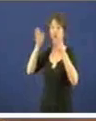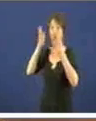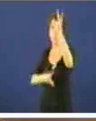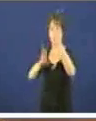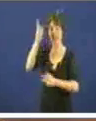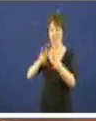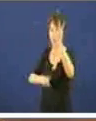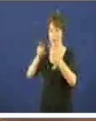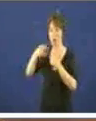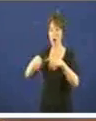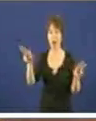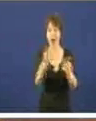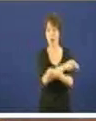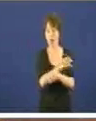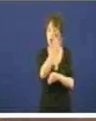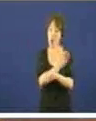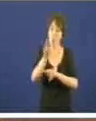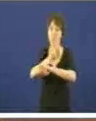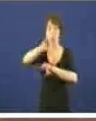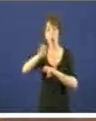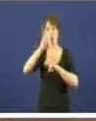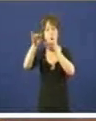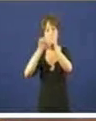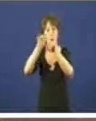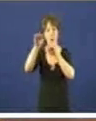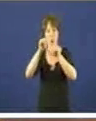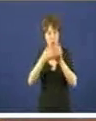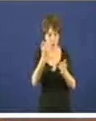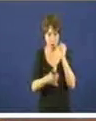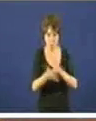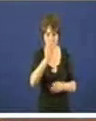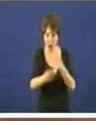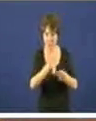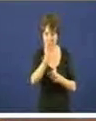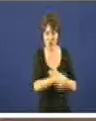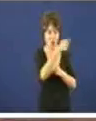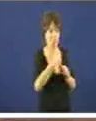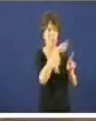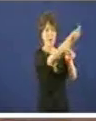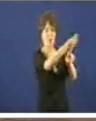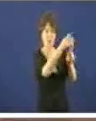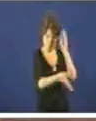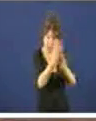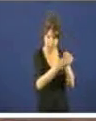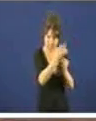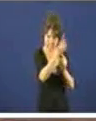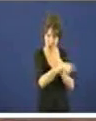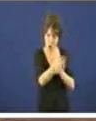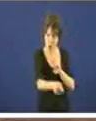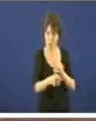daqueles gracias, ou noutro caso a convocatoria moitas da Asamblea Xeral. Vai no facer. Moitas dígame gracias, se vai facer ou non. E, por certo...